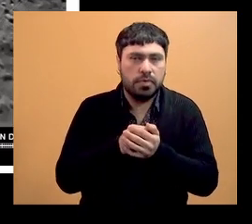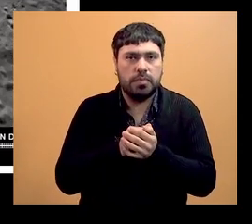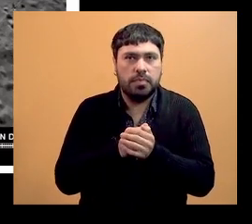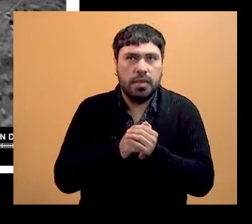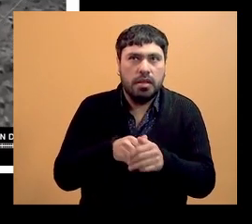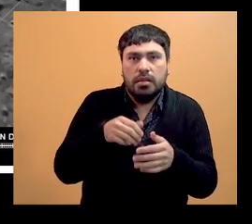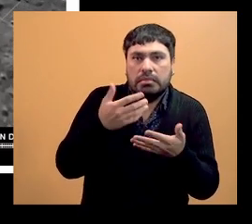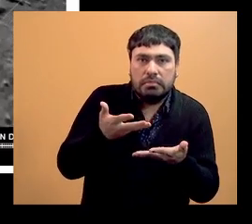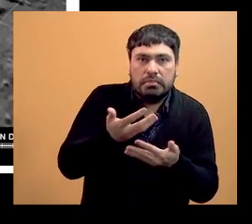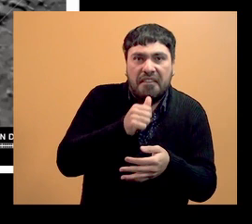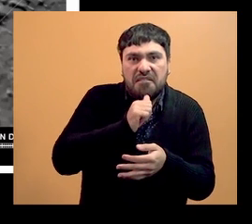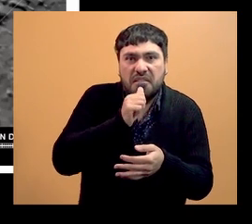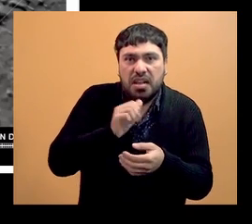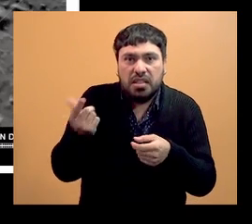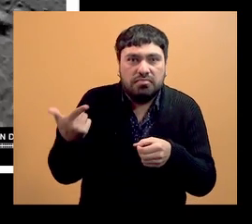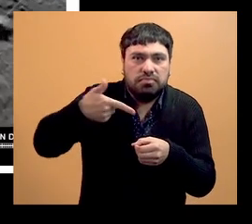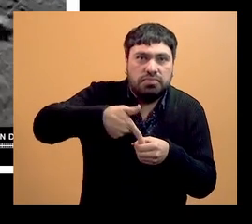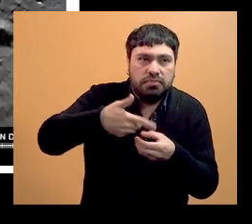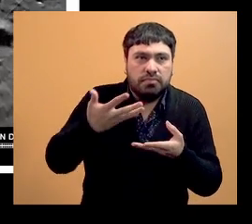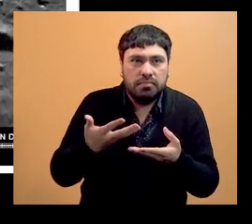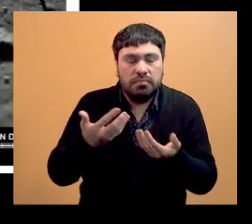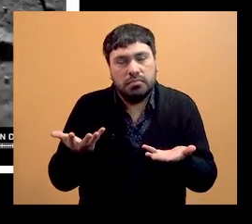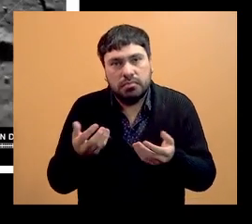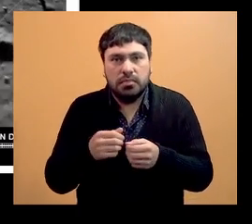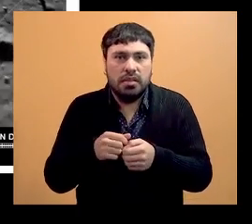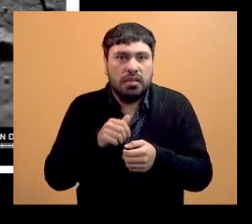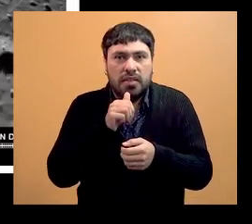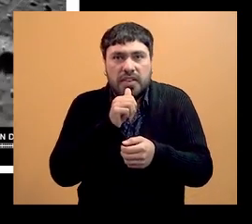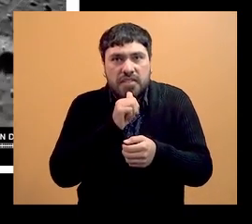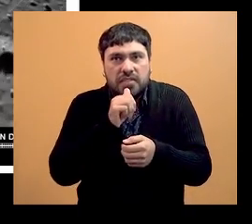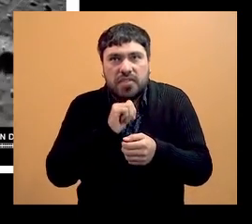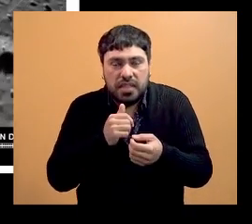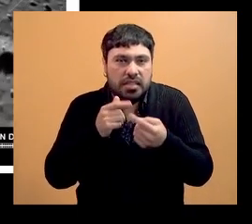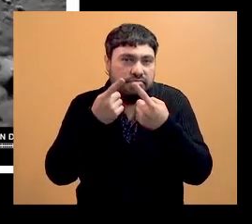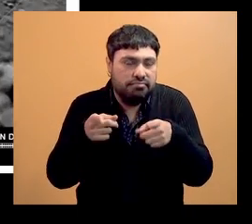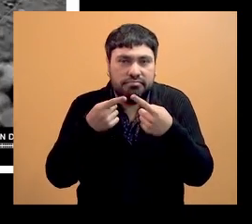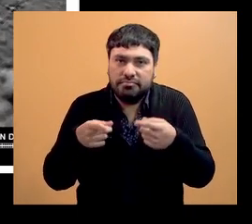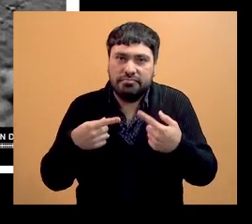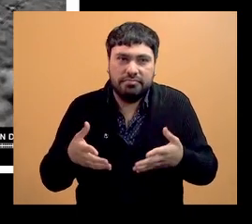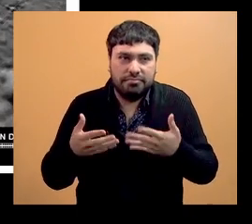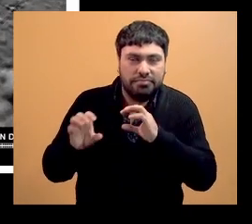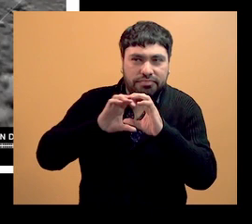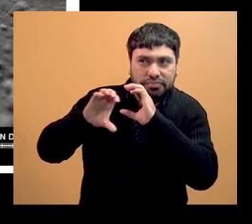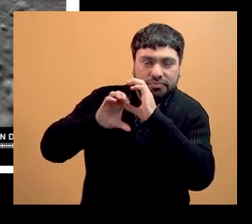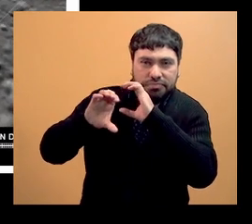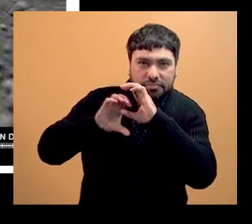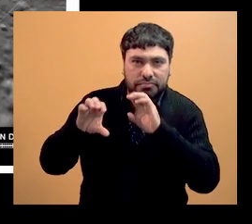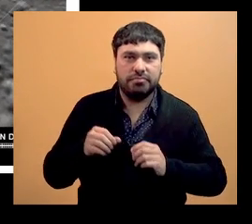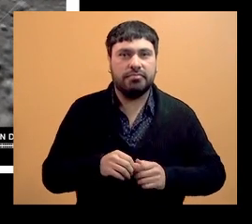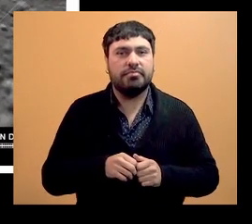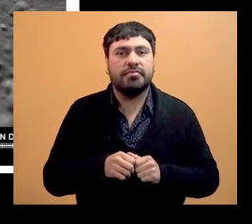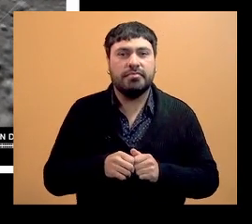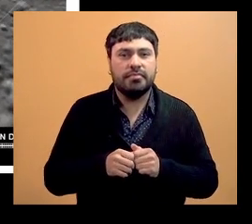segundos de combustible, lo cual corresponde a un 5% de todo el combustible que llevaban. Luego de eso tenían que abortar la misión, es decir, no iban a